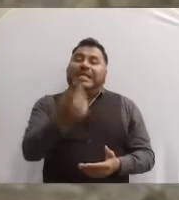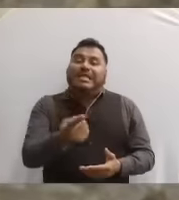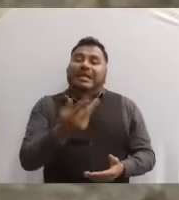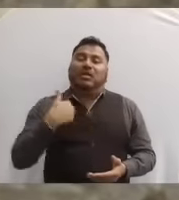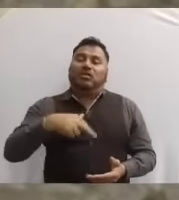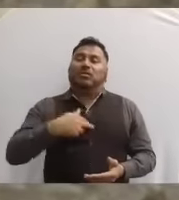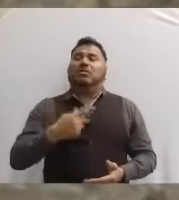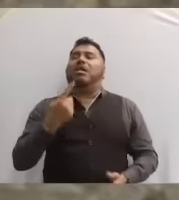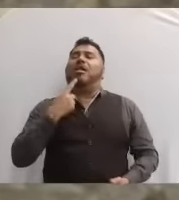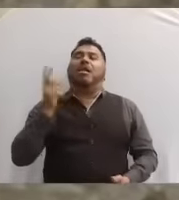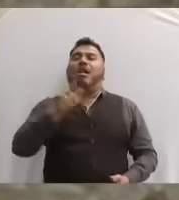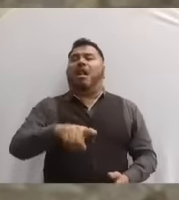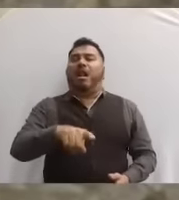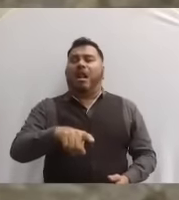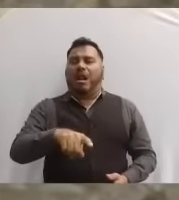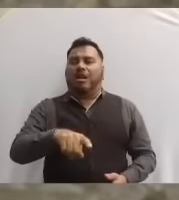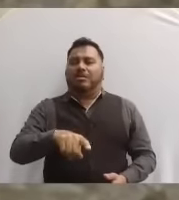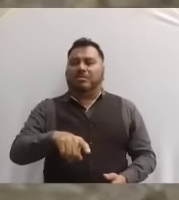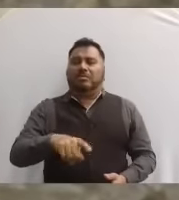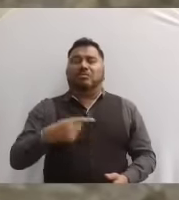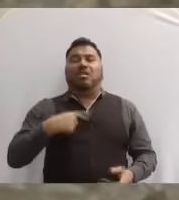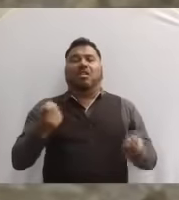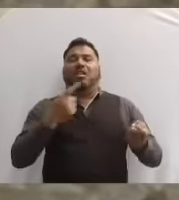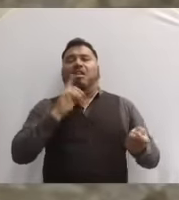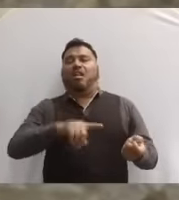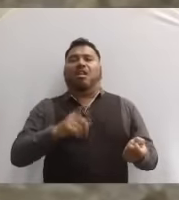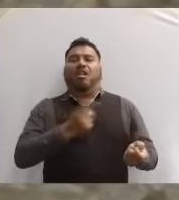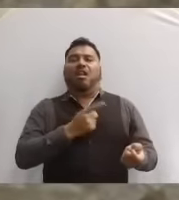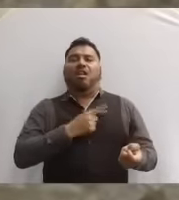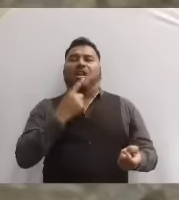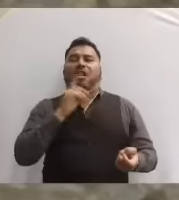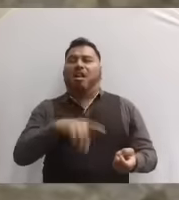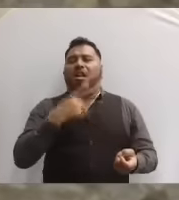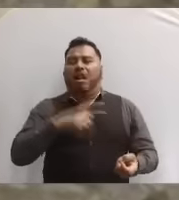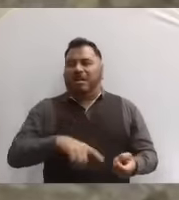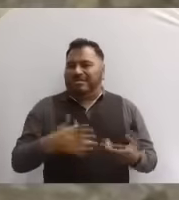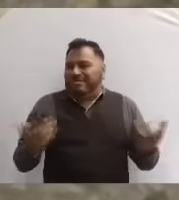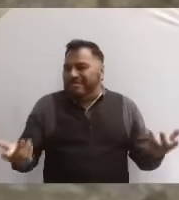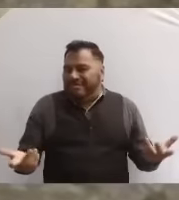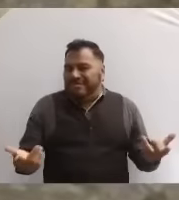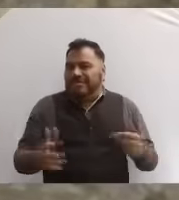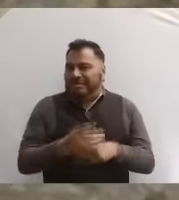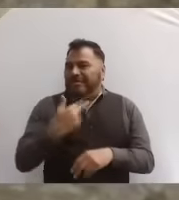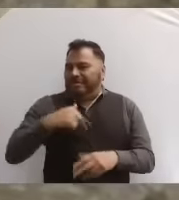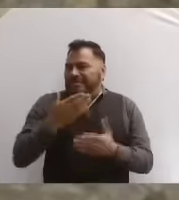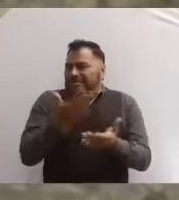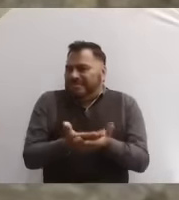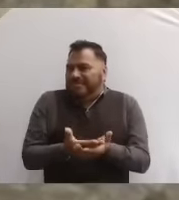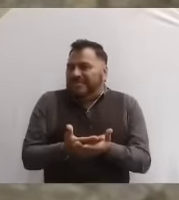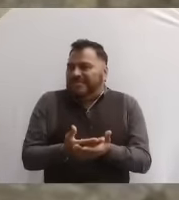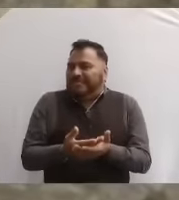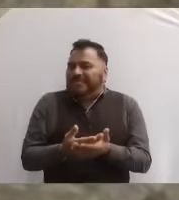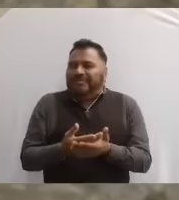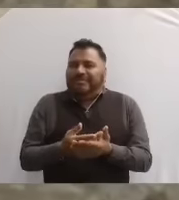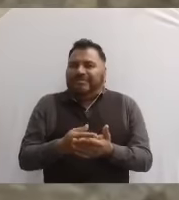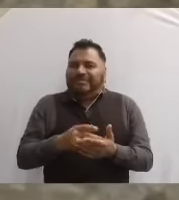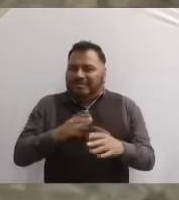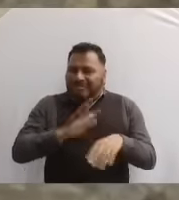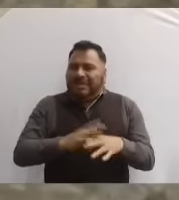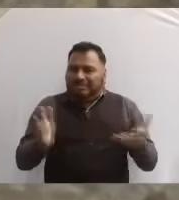somos autoritarios. A ver, ¿cómo? Si lo que estamos proponiendo es más